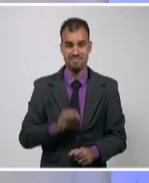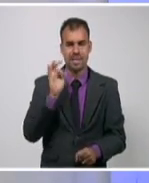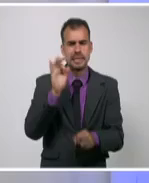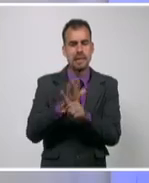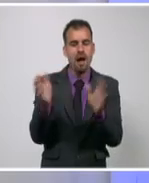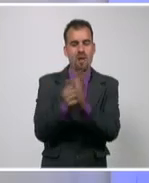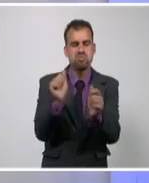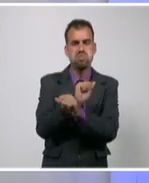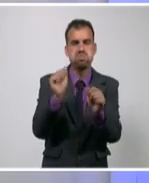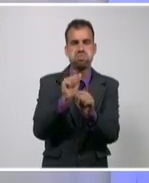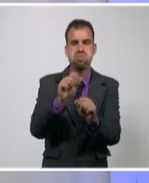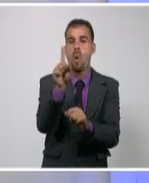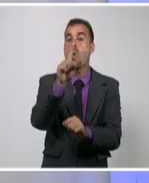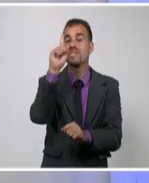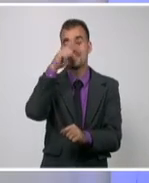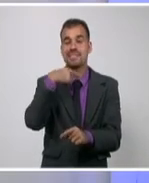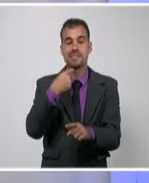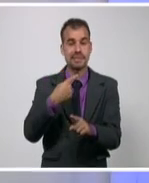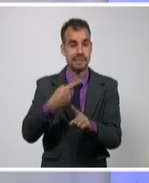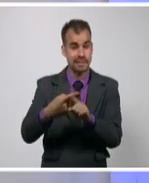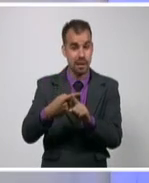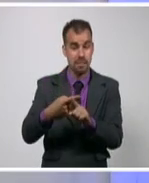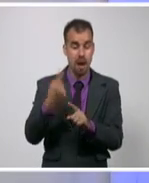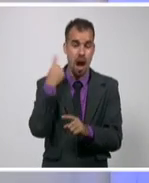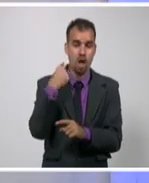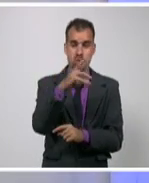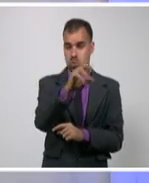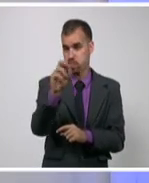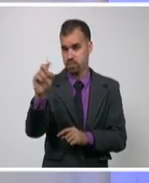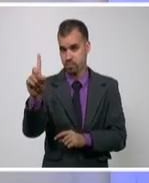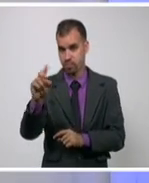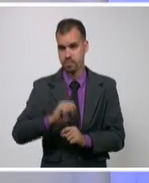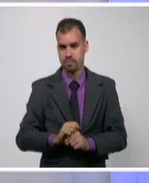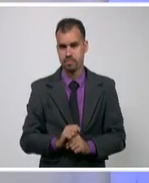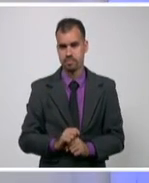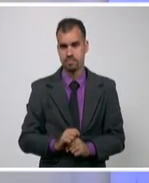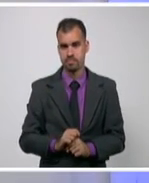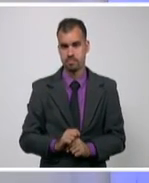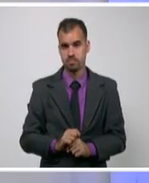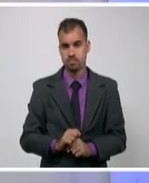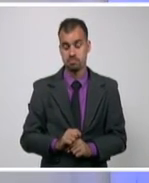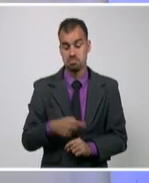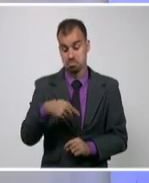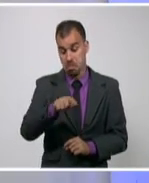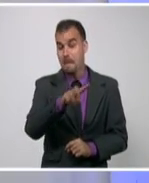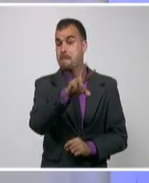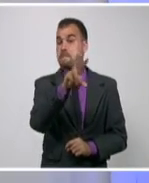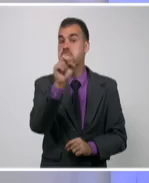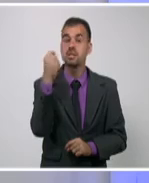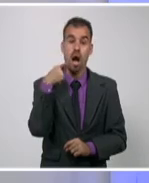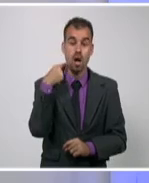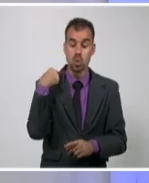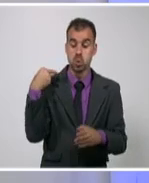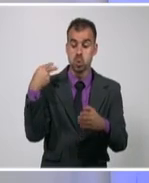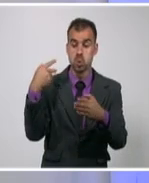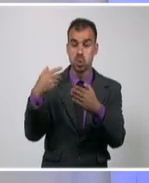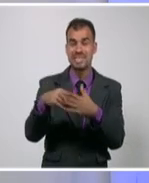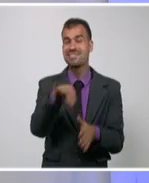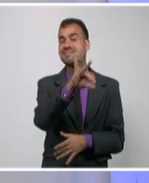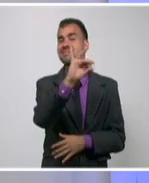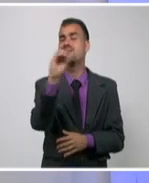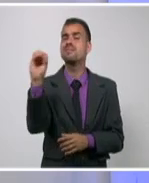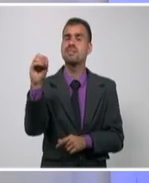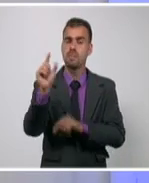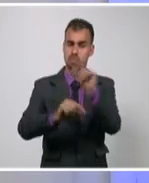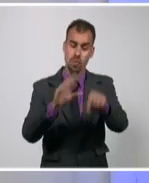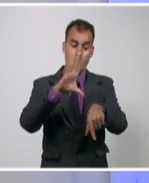En números, en estas 2 décadas, casi 2 décadas, 780 prisioneros han pasado por allí, 500